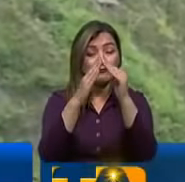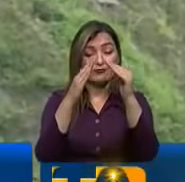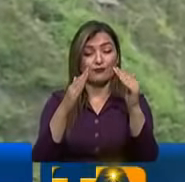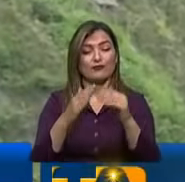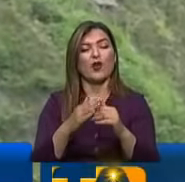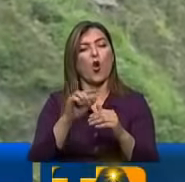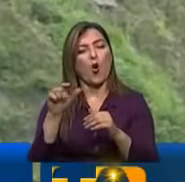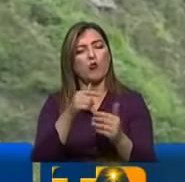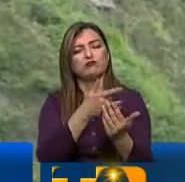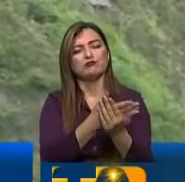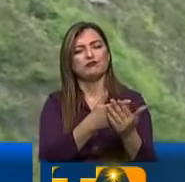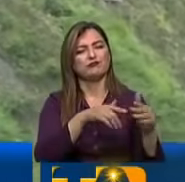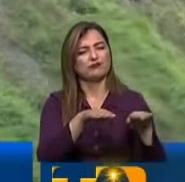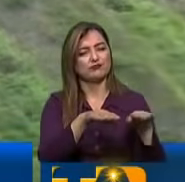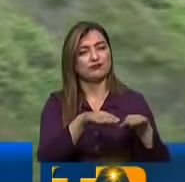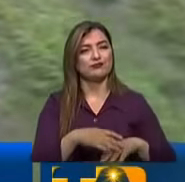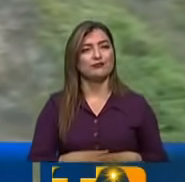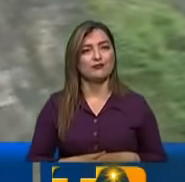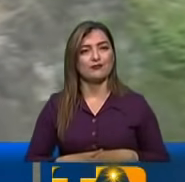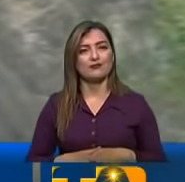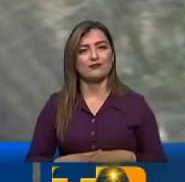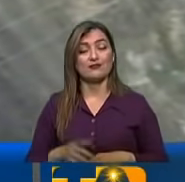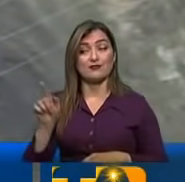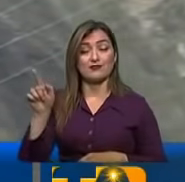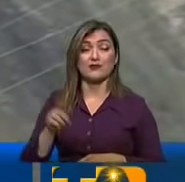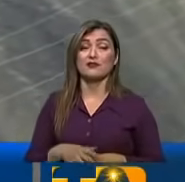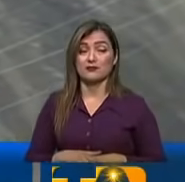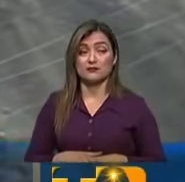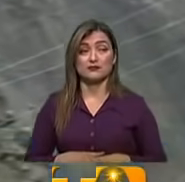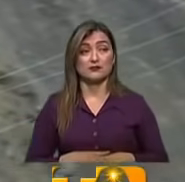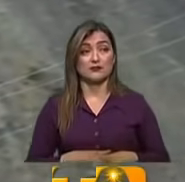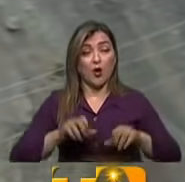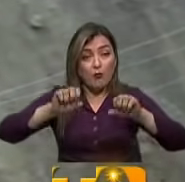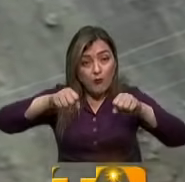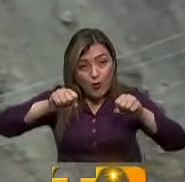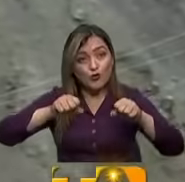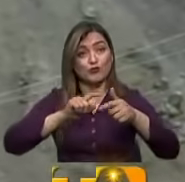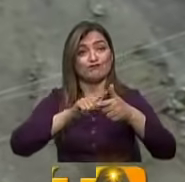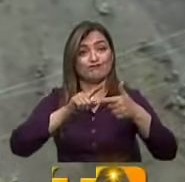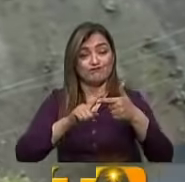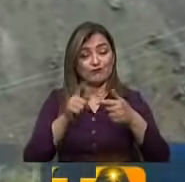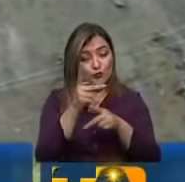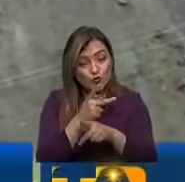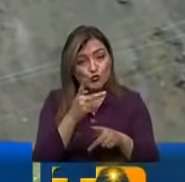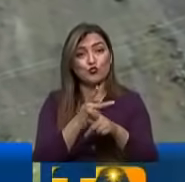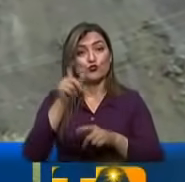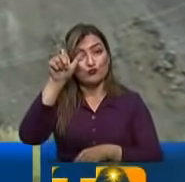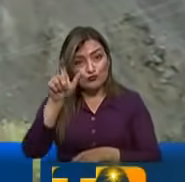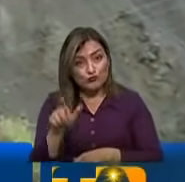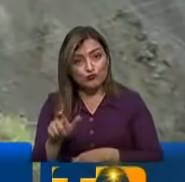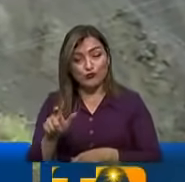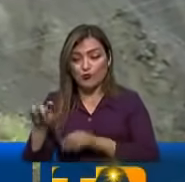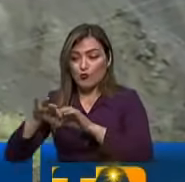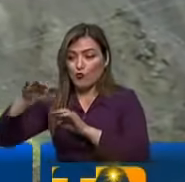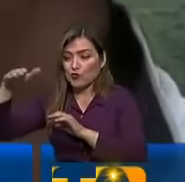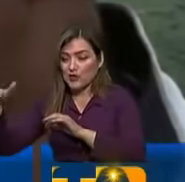moradores del sector han construido un sistema de poleas improvisadas de esta manera transportar motocicletas, carga, inclusive hasta personas de montaña